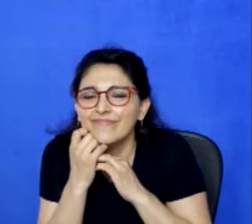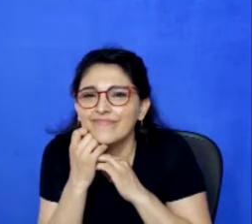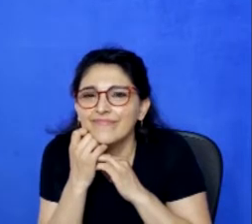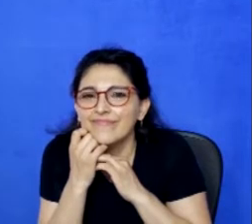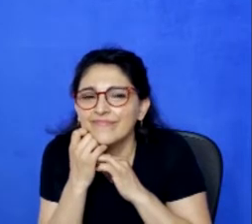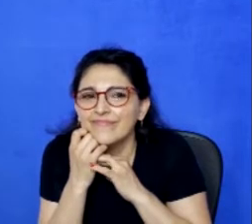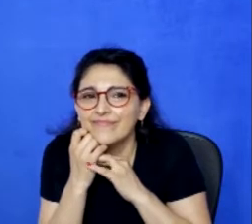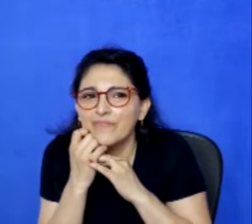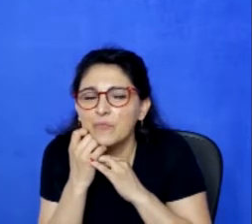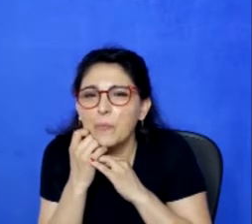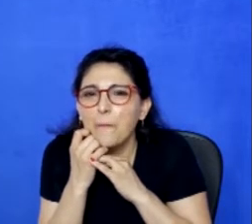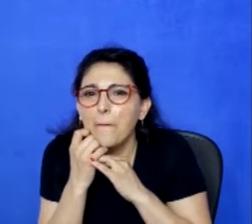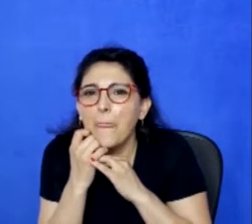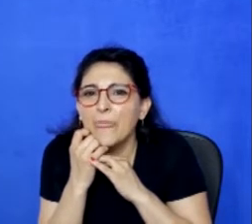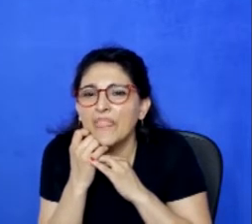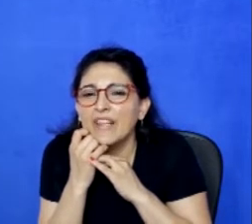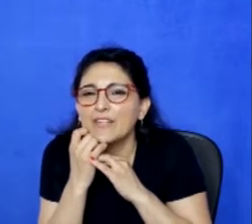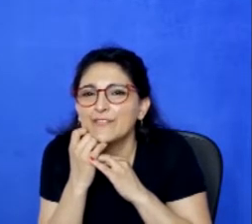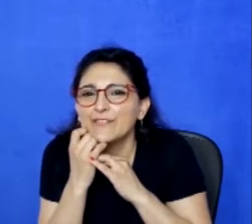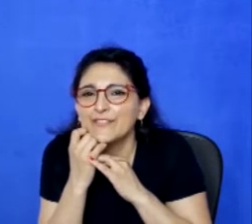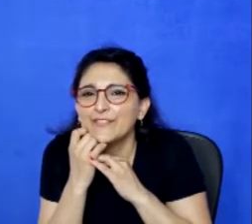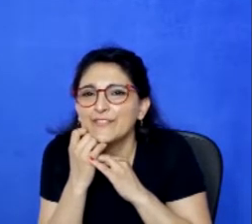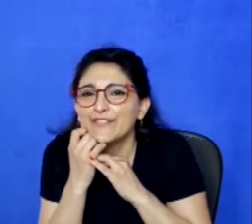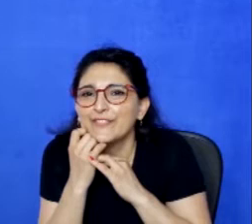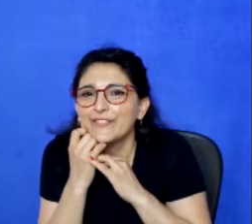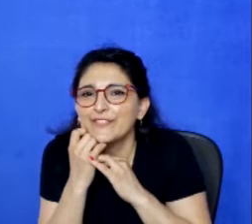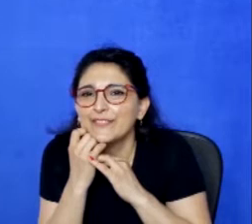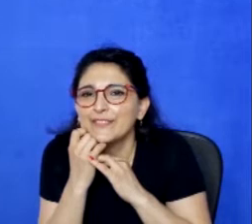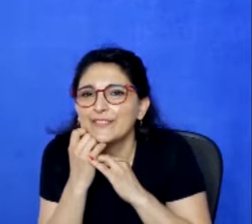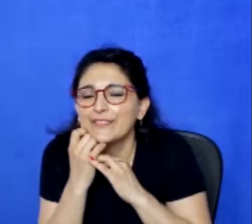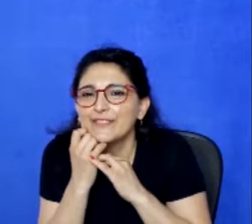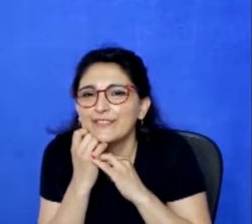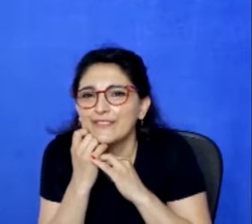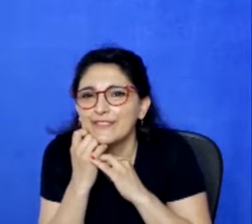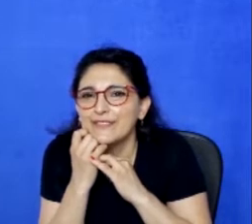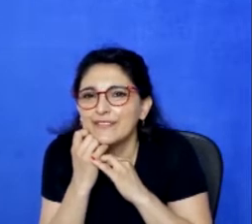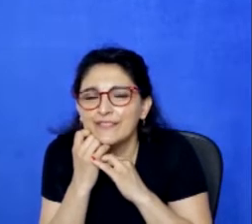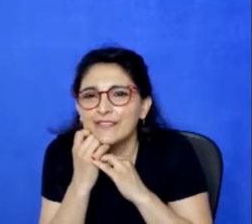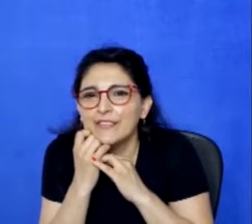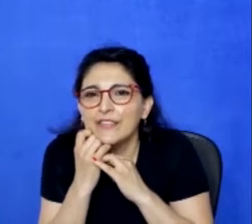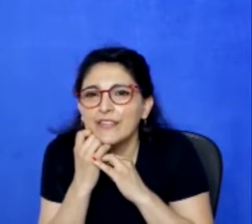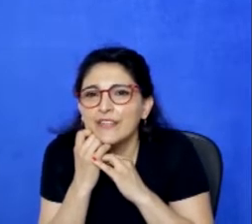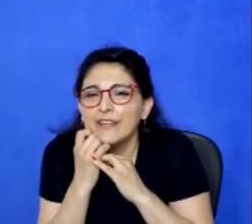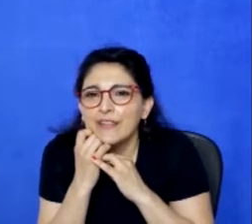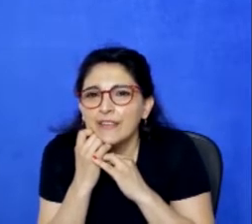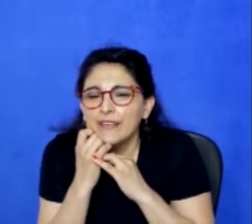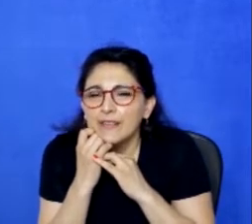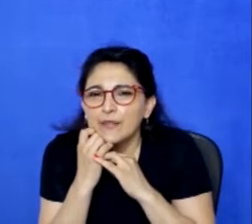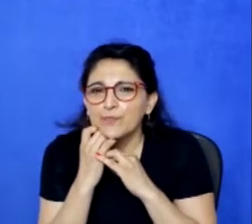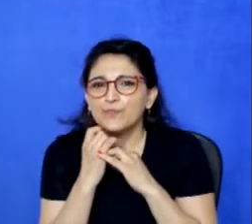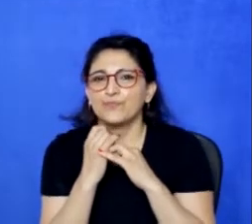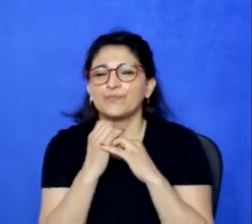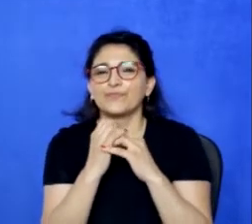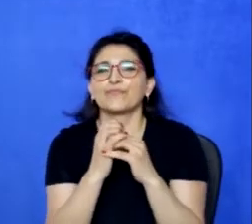cuestión artística, ¿no? Sí. Yo pienso que en la parte monetaria tenés que tener, como en mi caso, tenés que tener una mujer